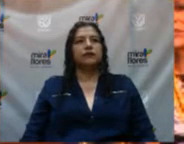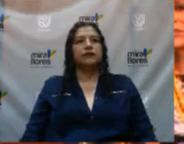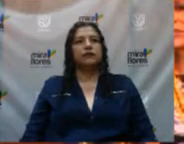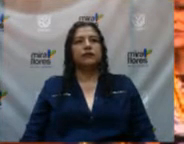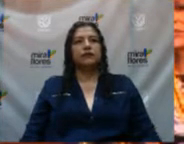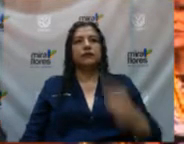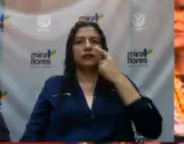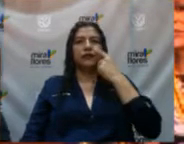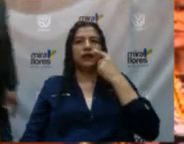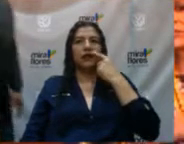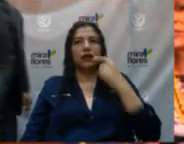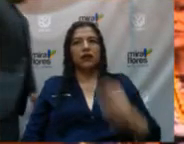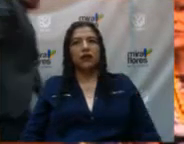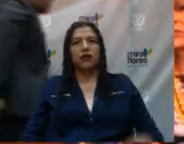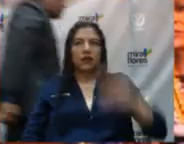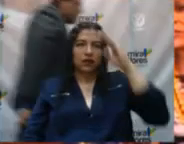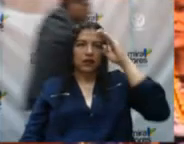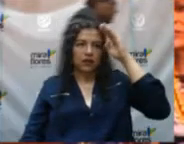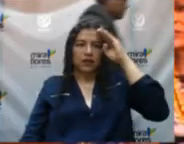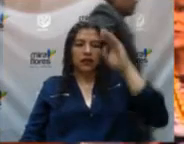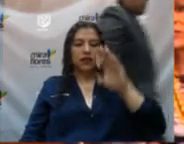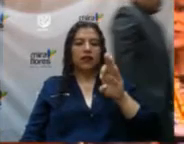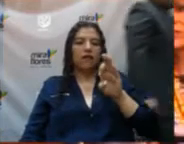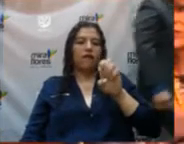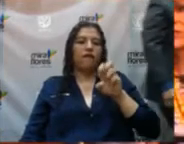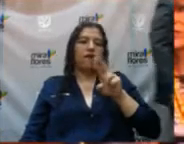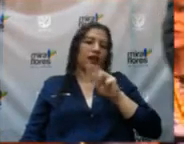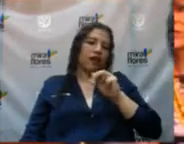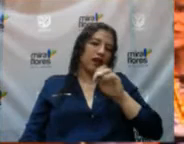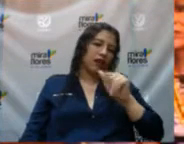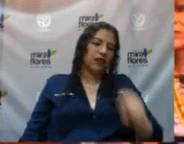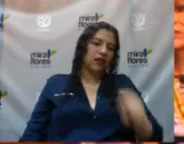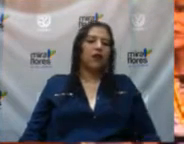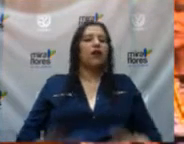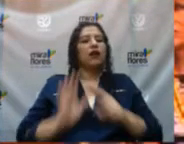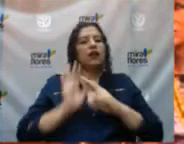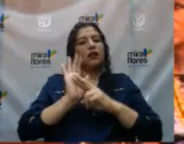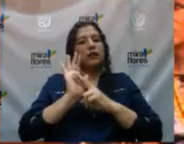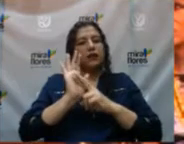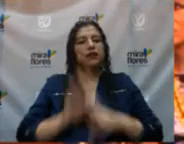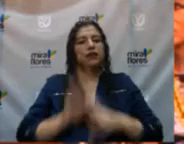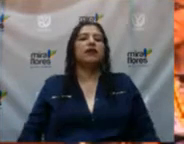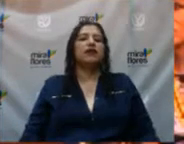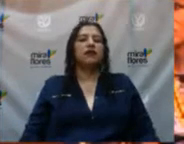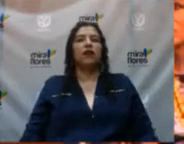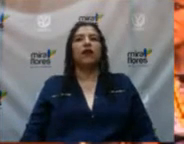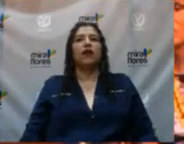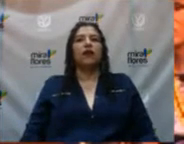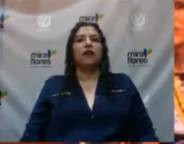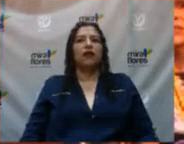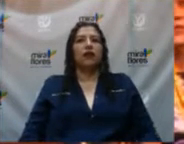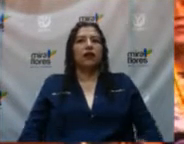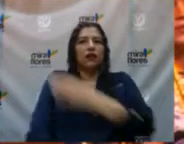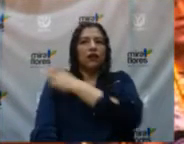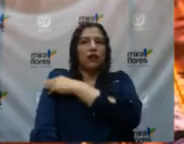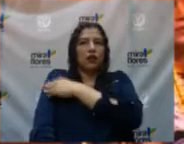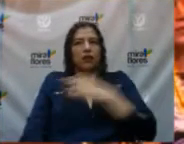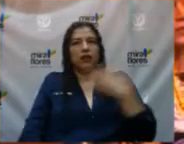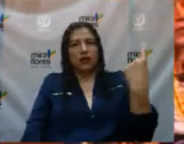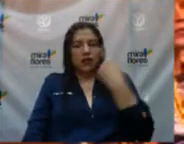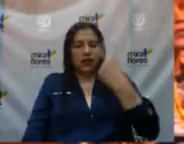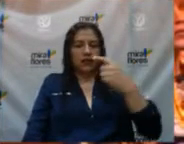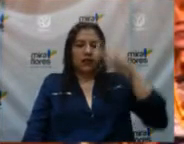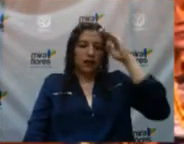señor Contralmirante Armada Peruana Fernando León de Vivero Aliaga, en representación del señor Comandante General de la Marina de Guerra del